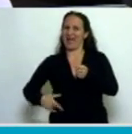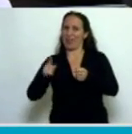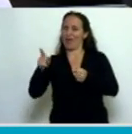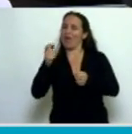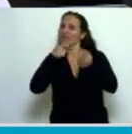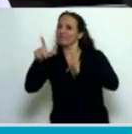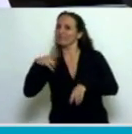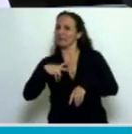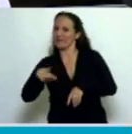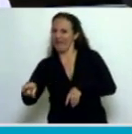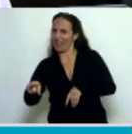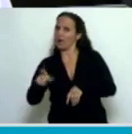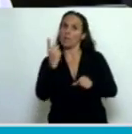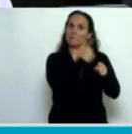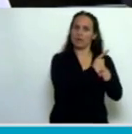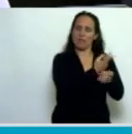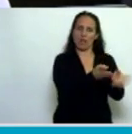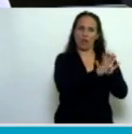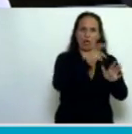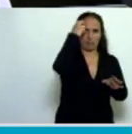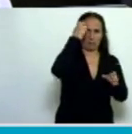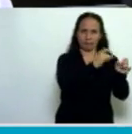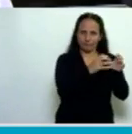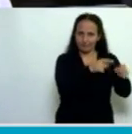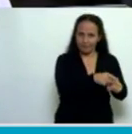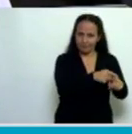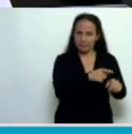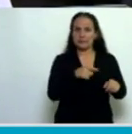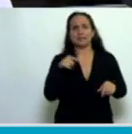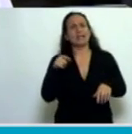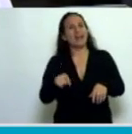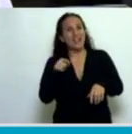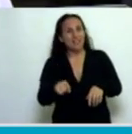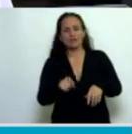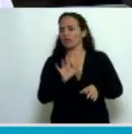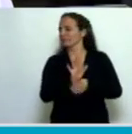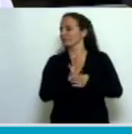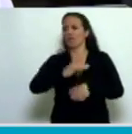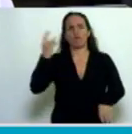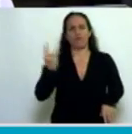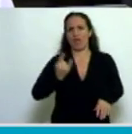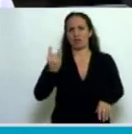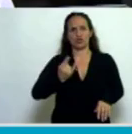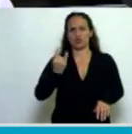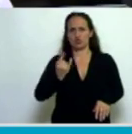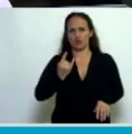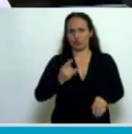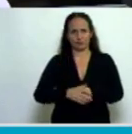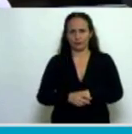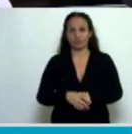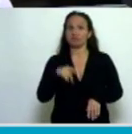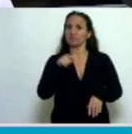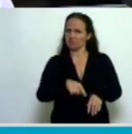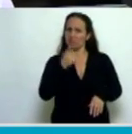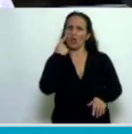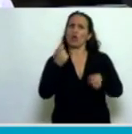el debido control parlamentario, lo cual es absolutamente falso, porque sí tienen este